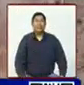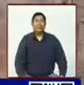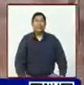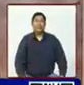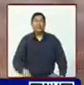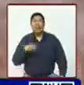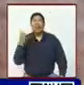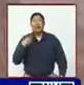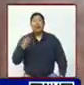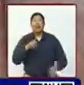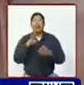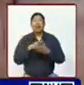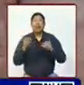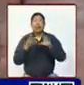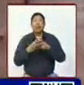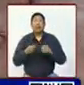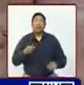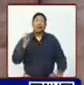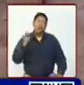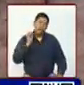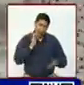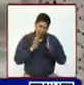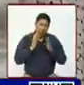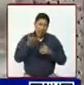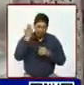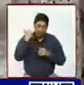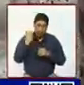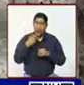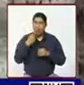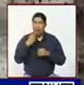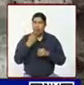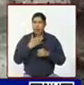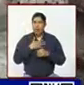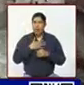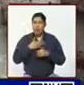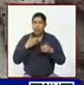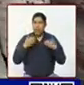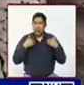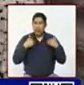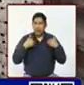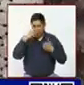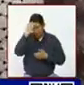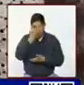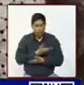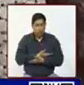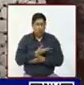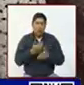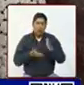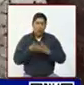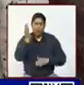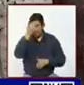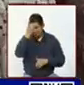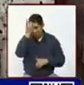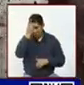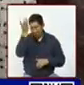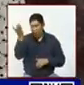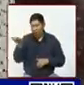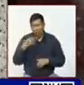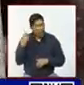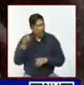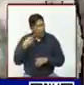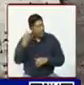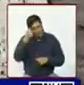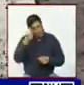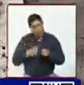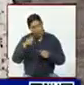¿Él siempre les contaba de Rafael? Sí, hablaba siempre mi primo. ¿Qué decía? Hablaba, mi hijo tengo en Alemania, decía. Siempre